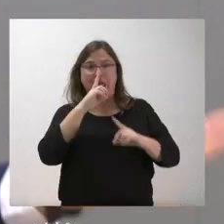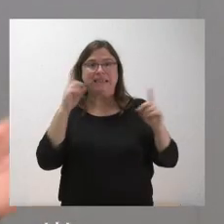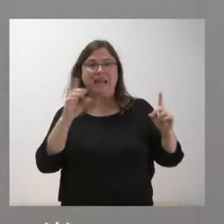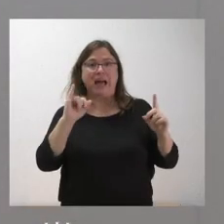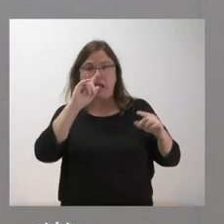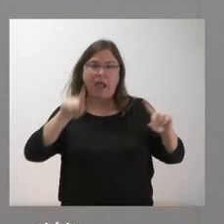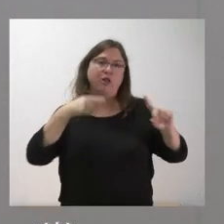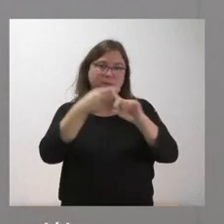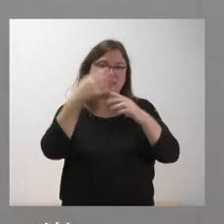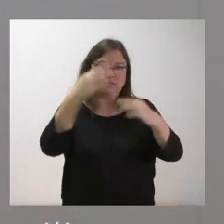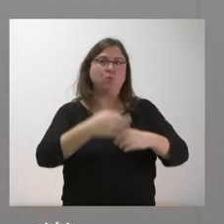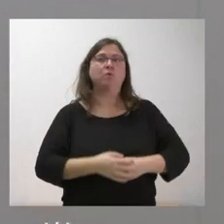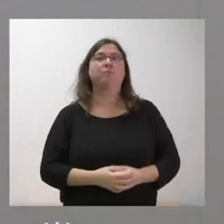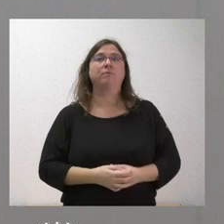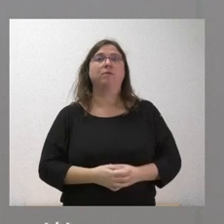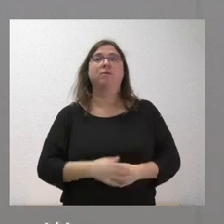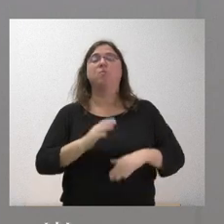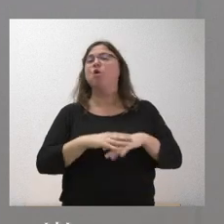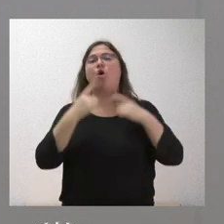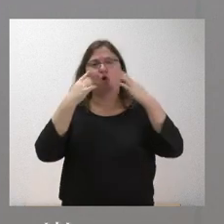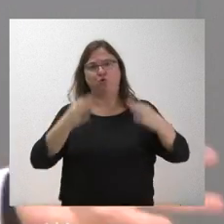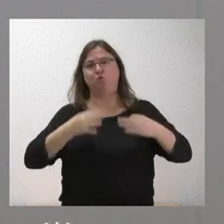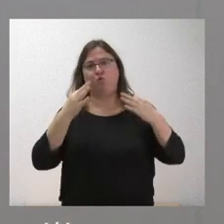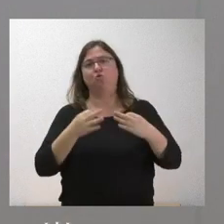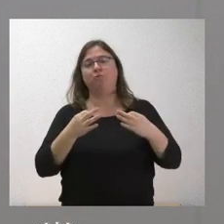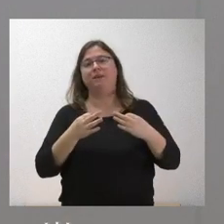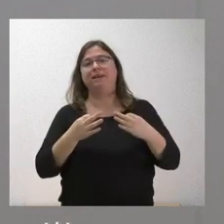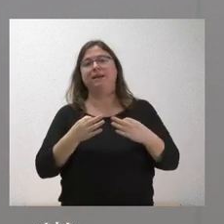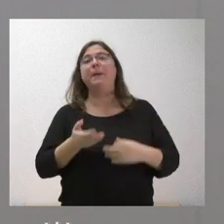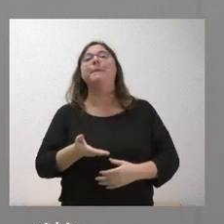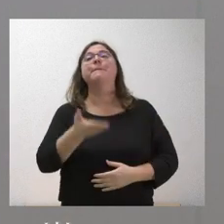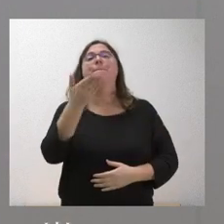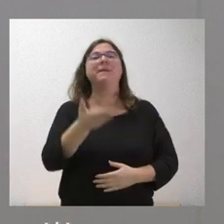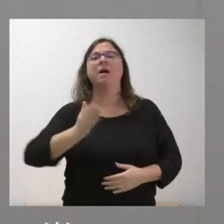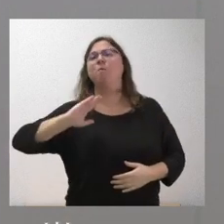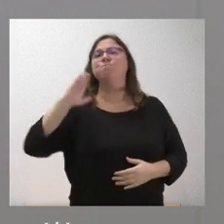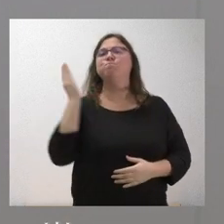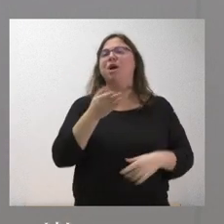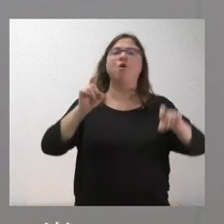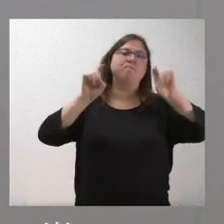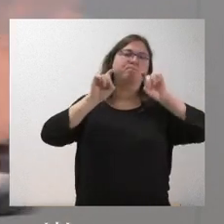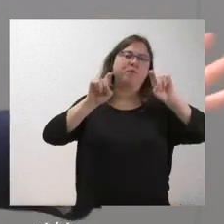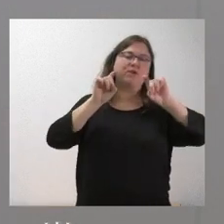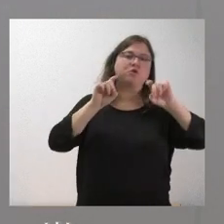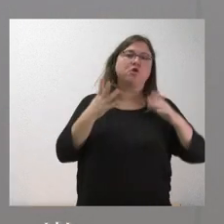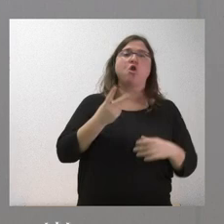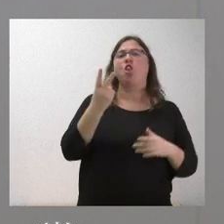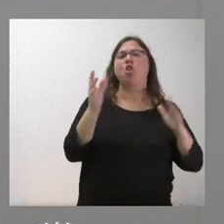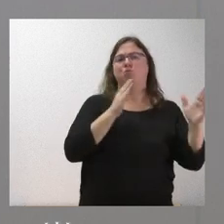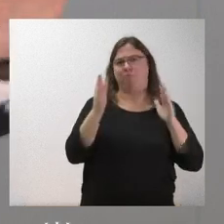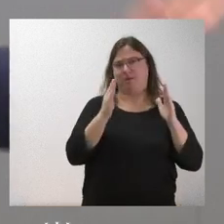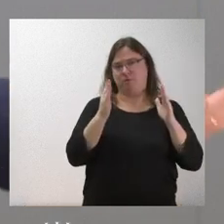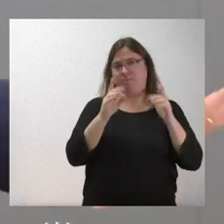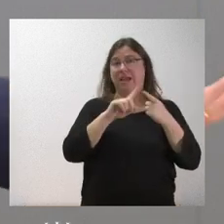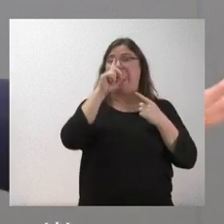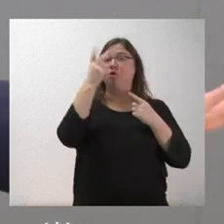que viene lo habrá seguro porque es la tradición que tenemos Cuál fue el principal perjuicio para los docentes en sus retribuciones dos momentos muy claros el